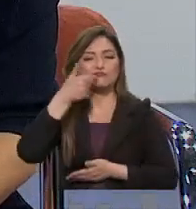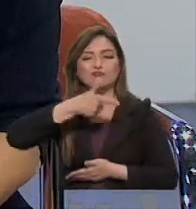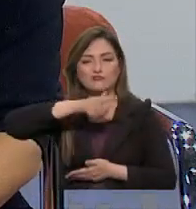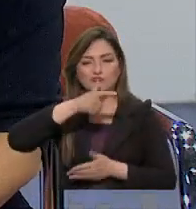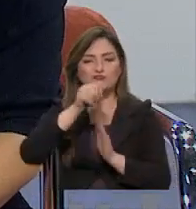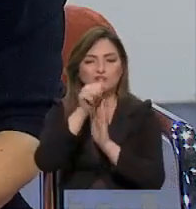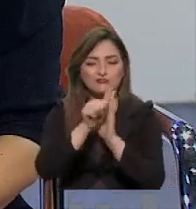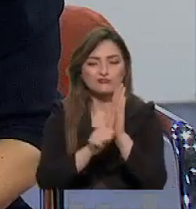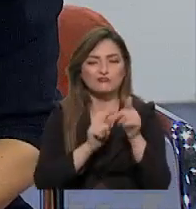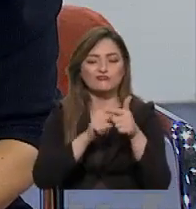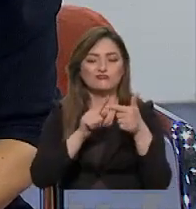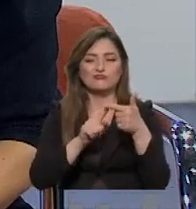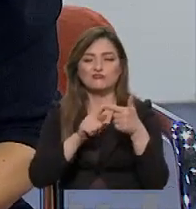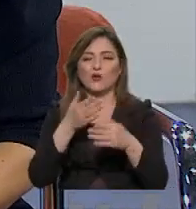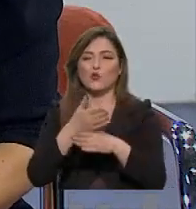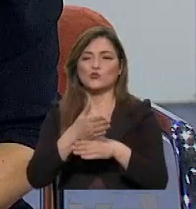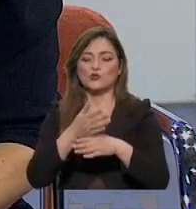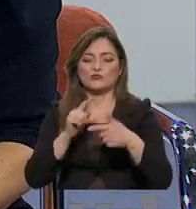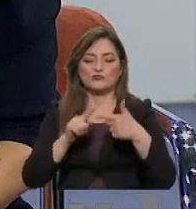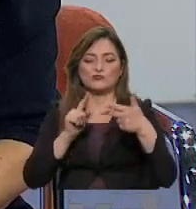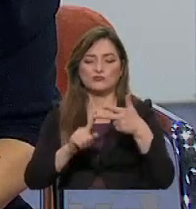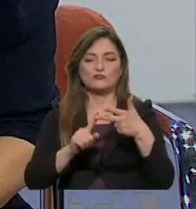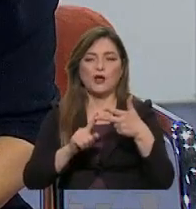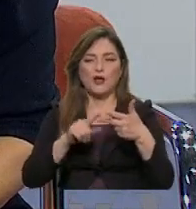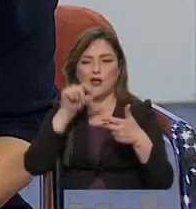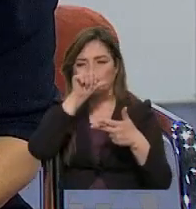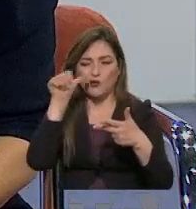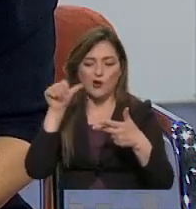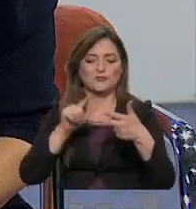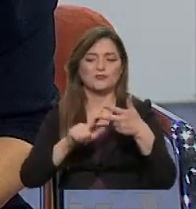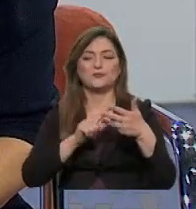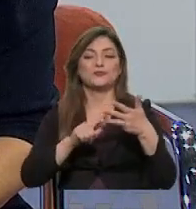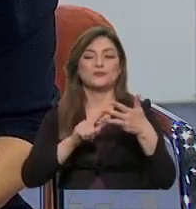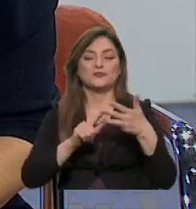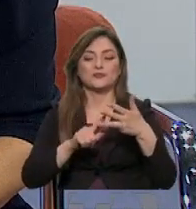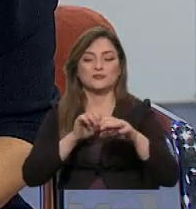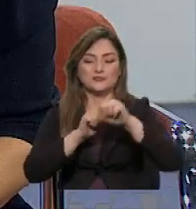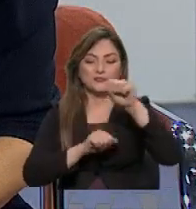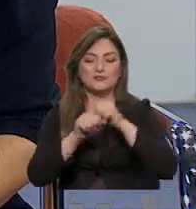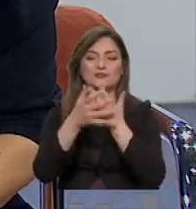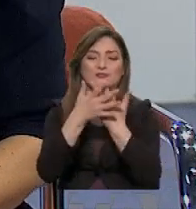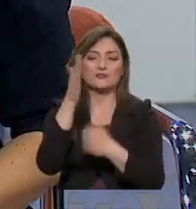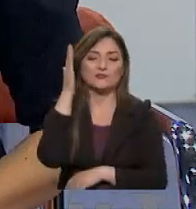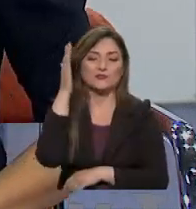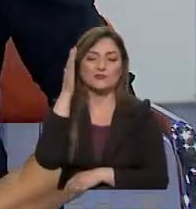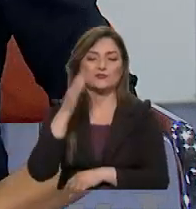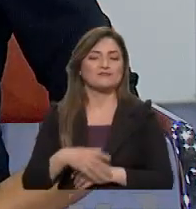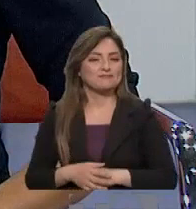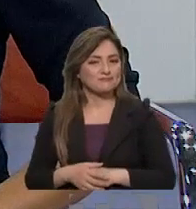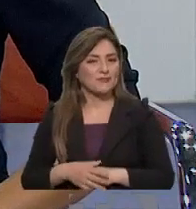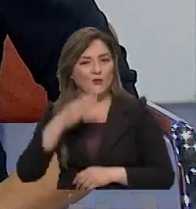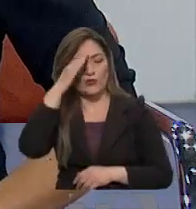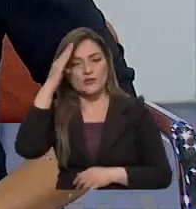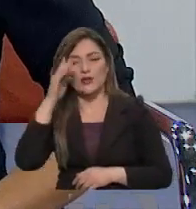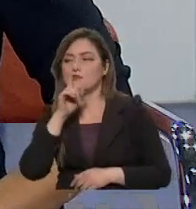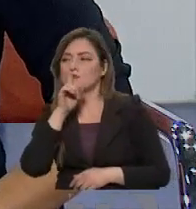licor artesanal, armas blancas y sustancias estupefacientes se decomisaron en la cárcel de Tulcán. Una requisa